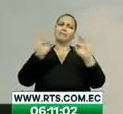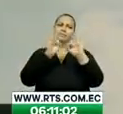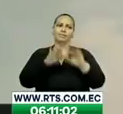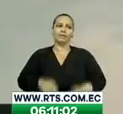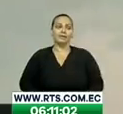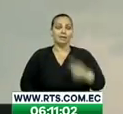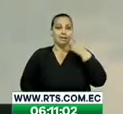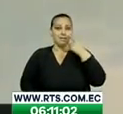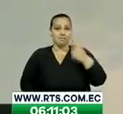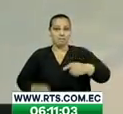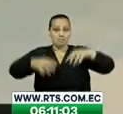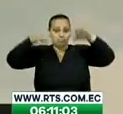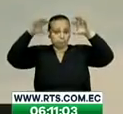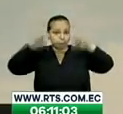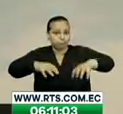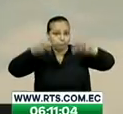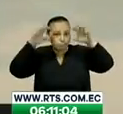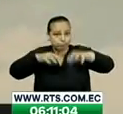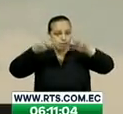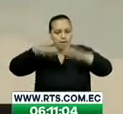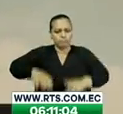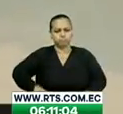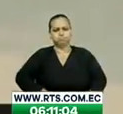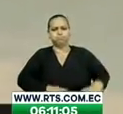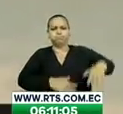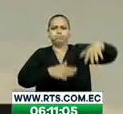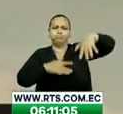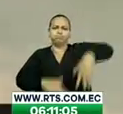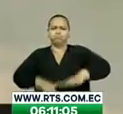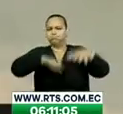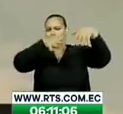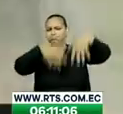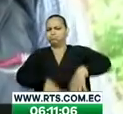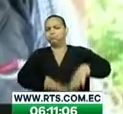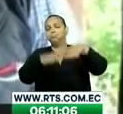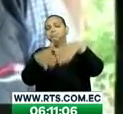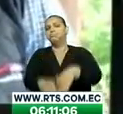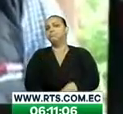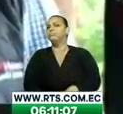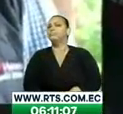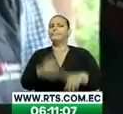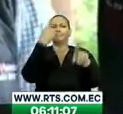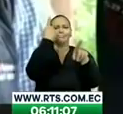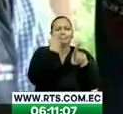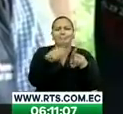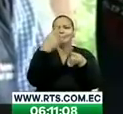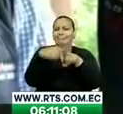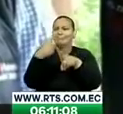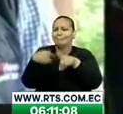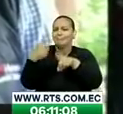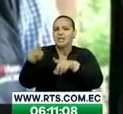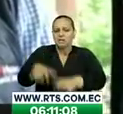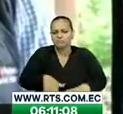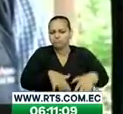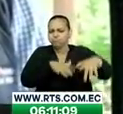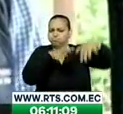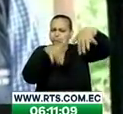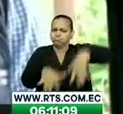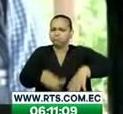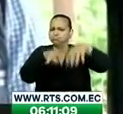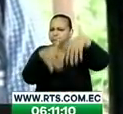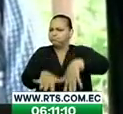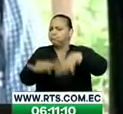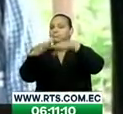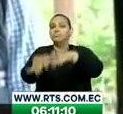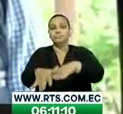han extendido a las diferentes cuencas hídricas que bañan el llano amazónico. Con este, el tercer vuelo ya de entrega de los